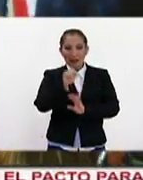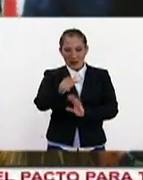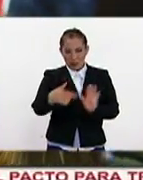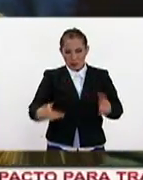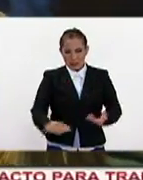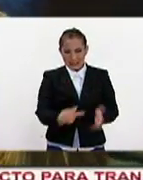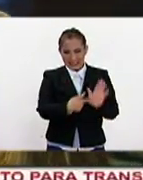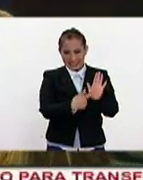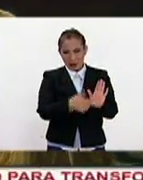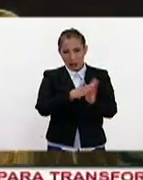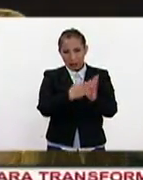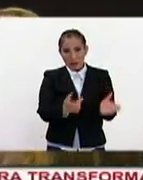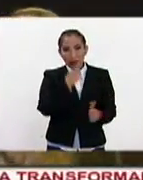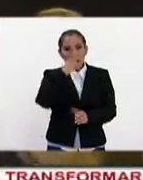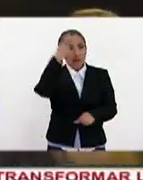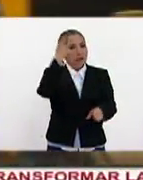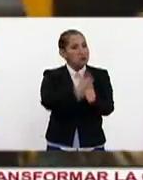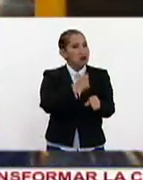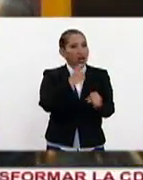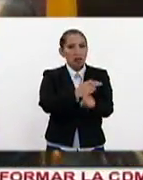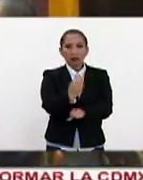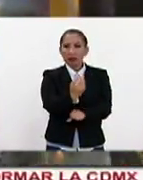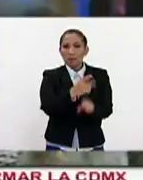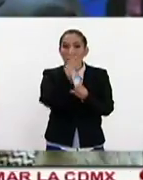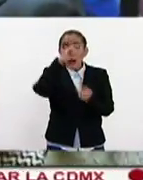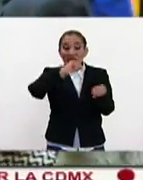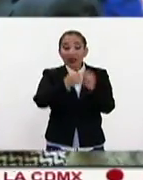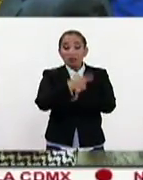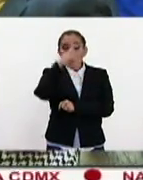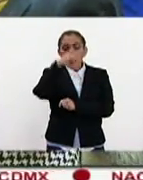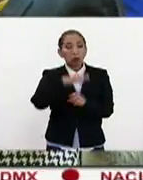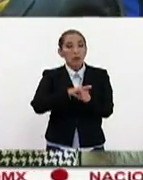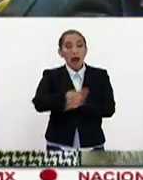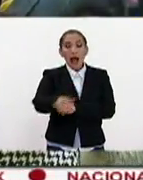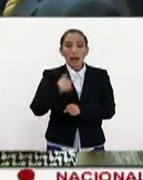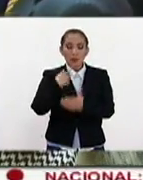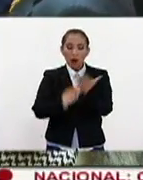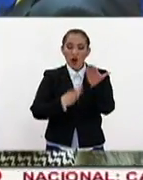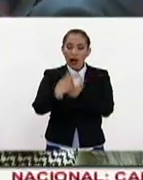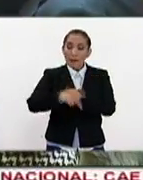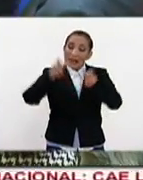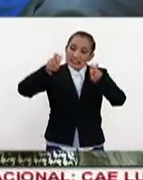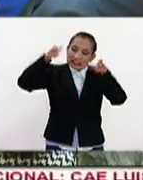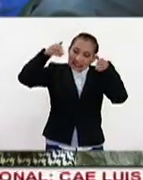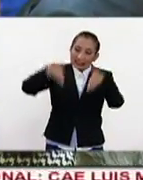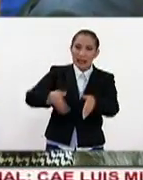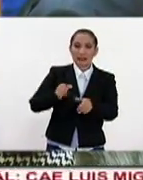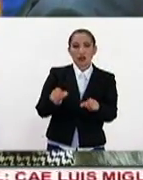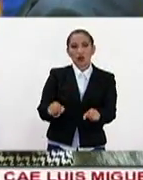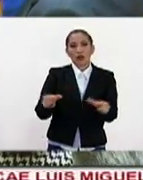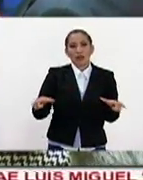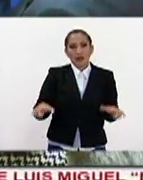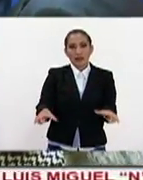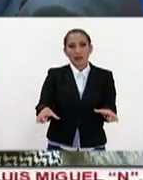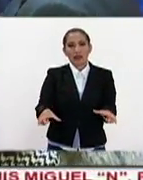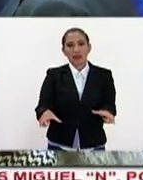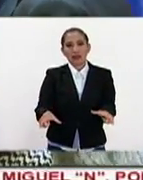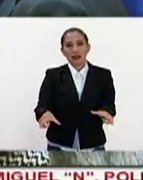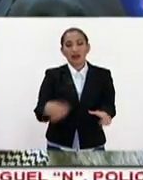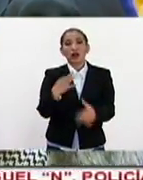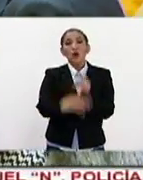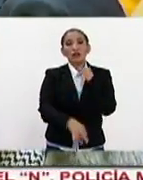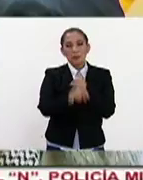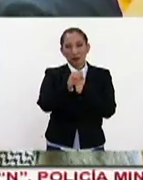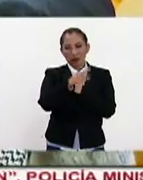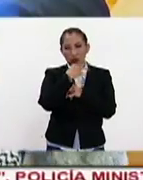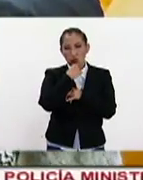la presentación señaló que lo primero que se requiere para transformar al país son políticas en materia de seguridad. Finalmente,